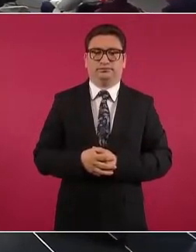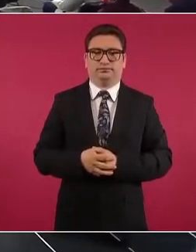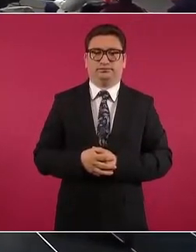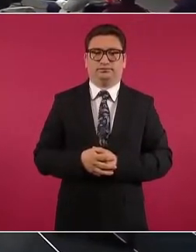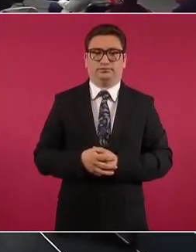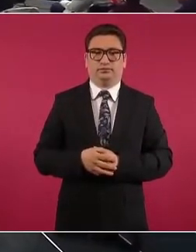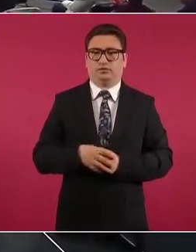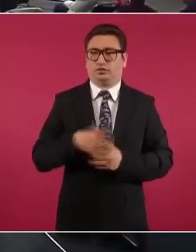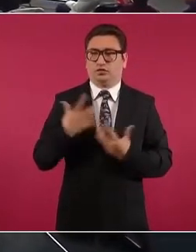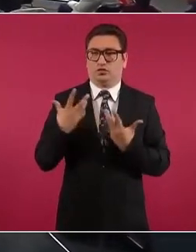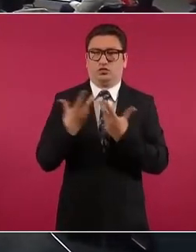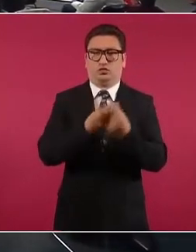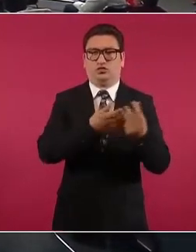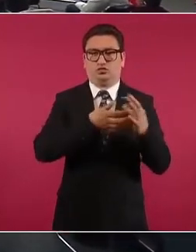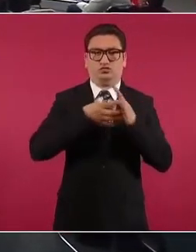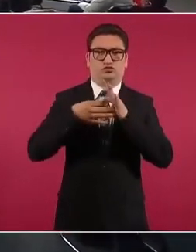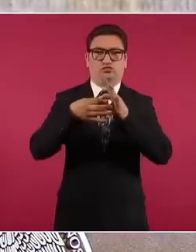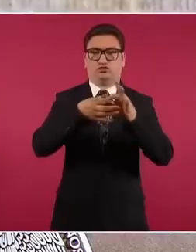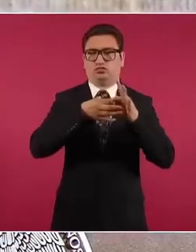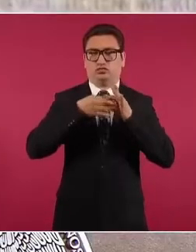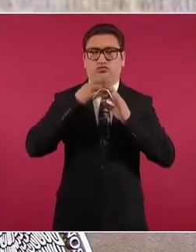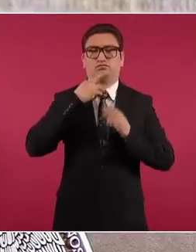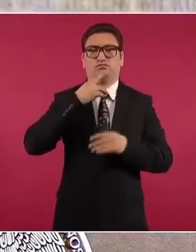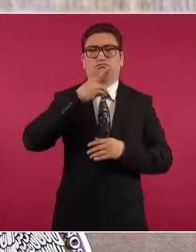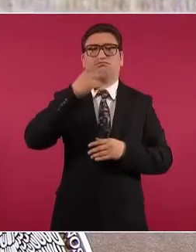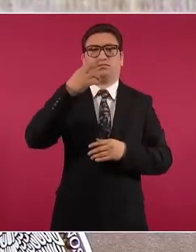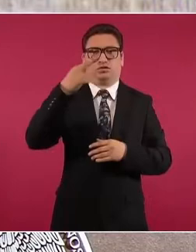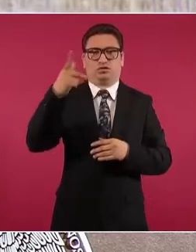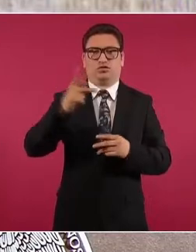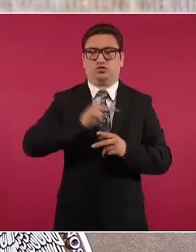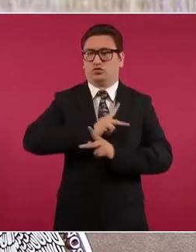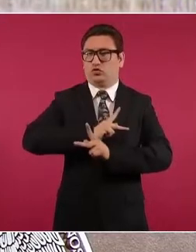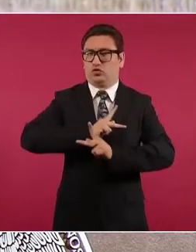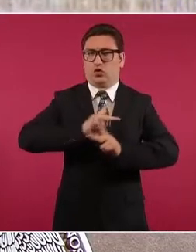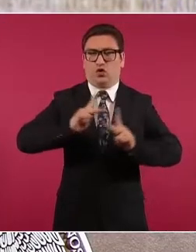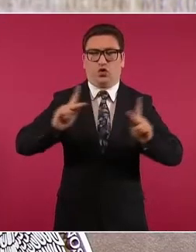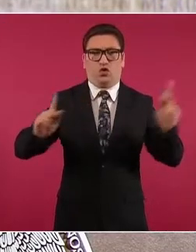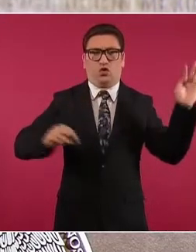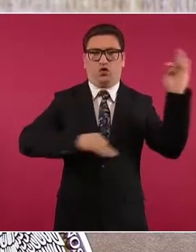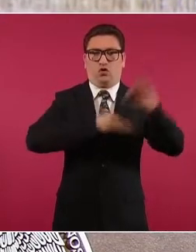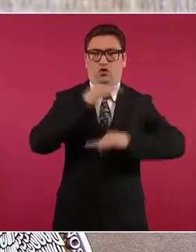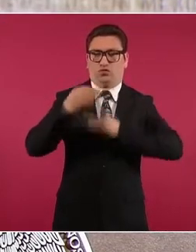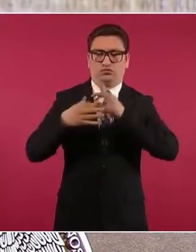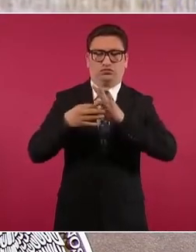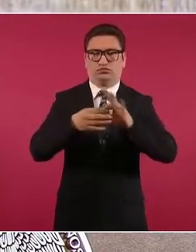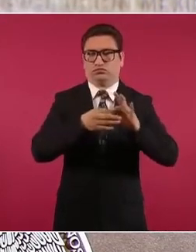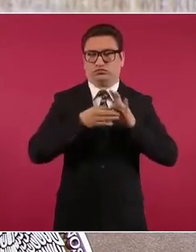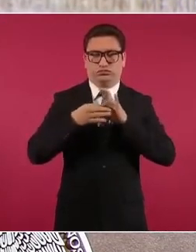Apostemos a la fraternidad universal y